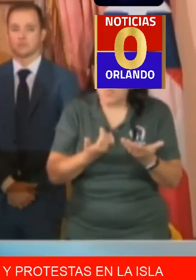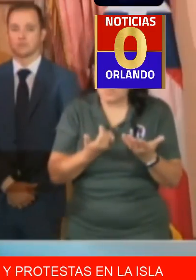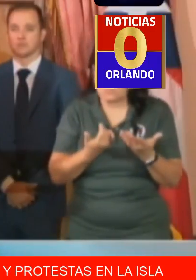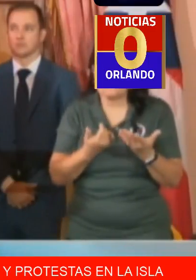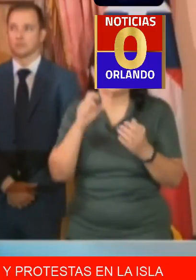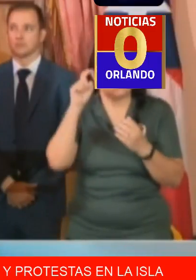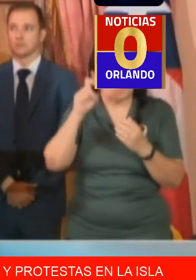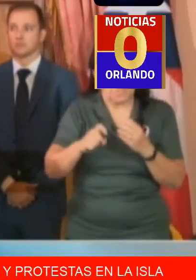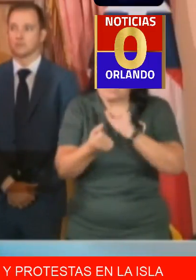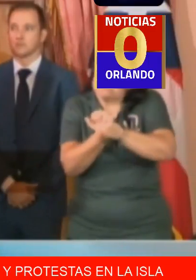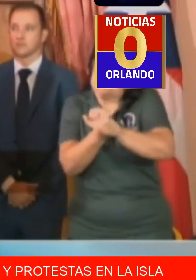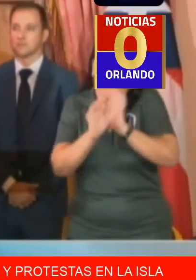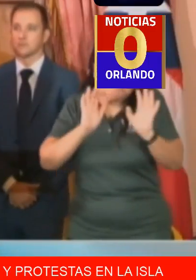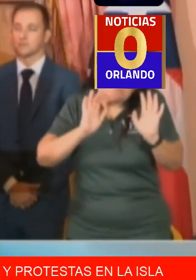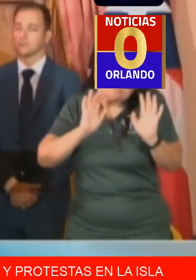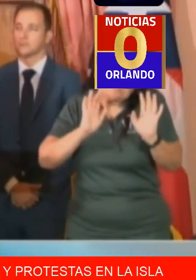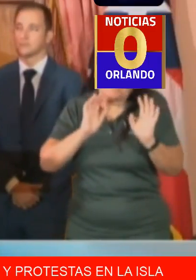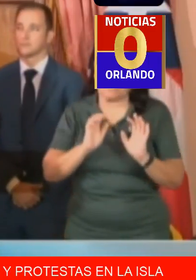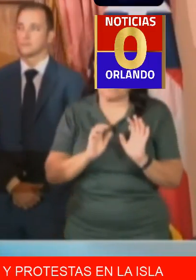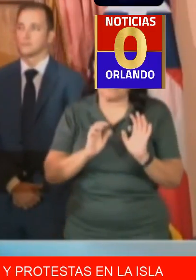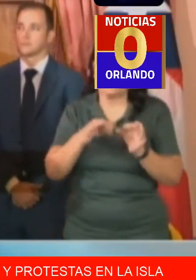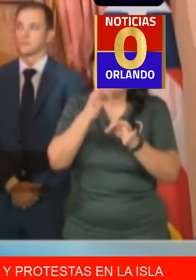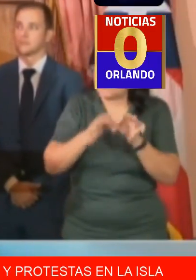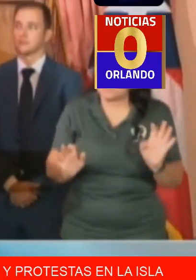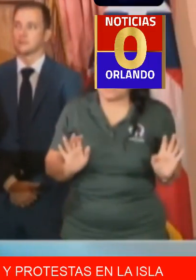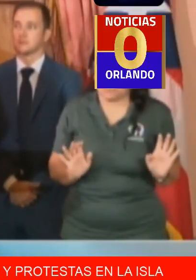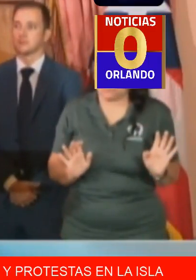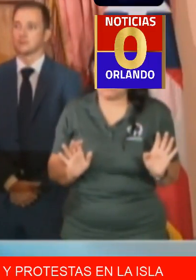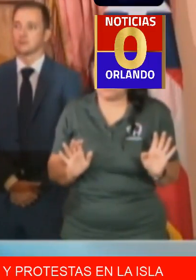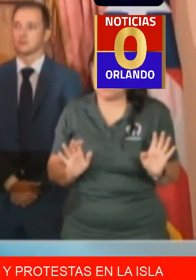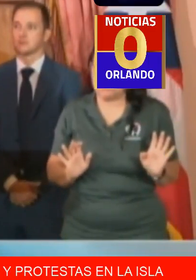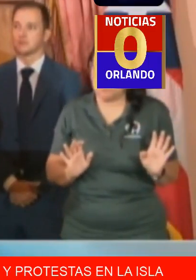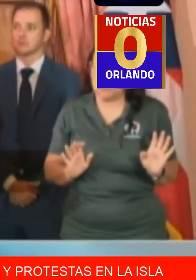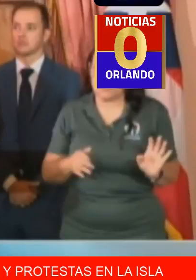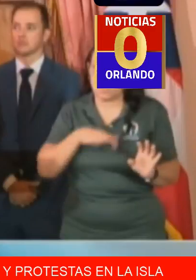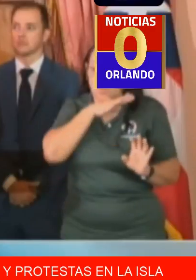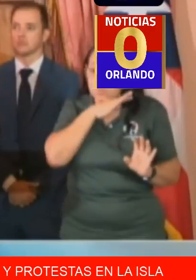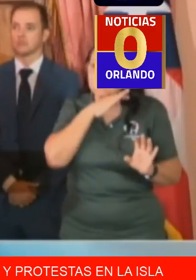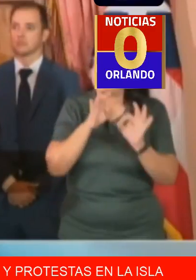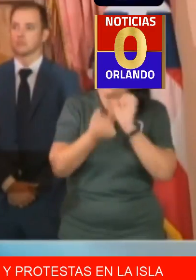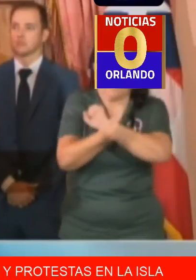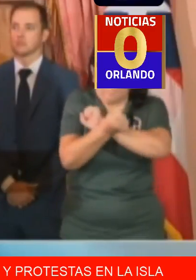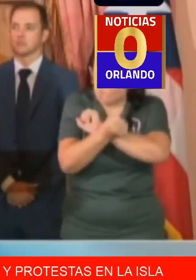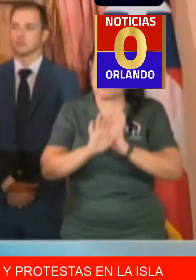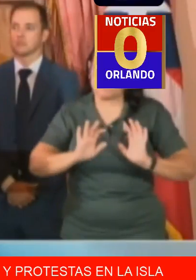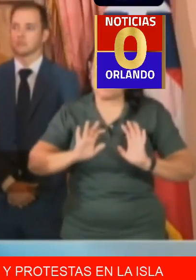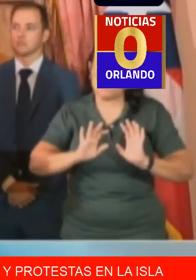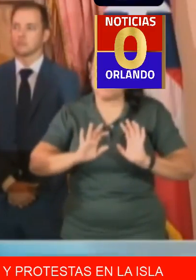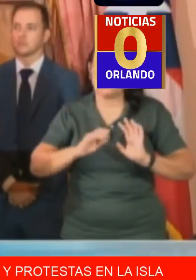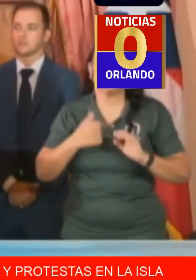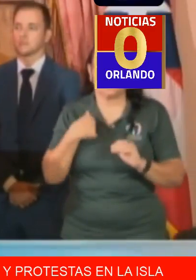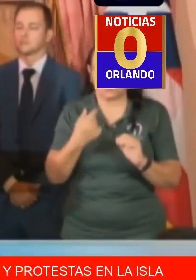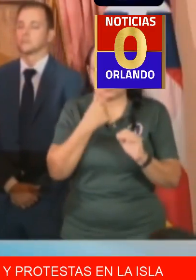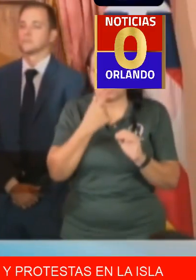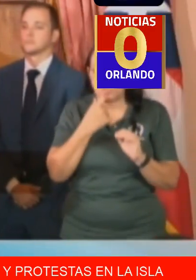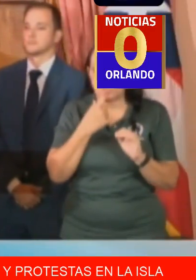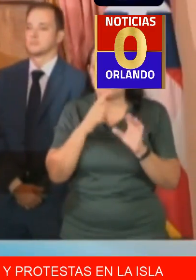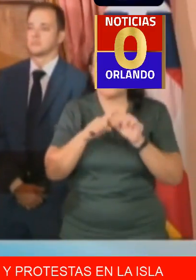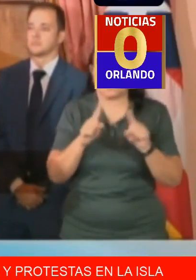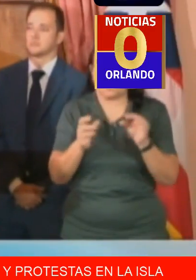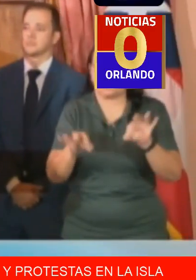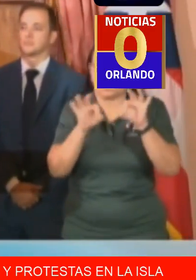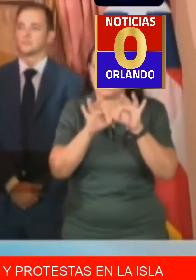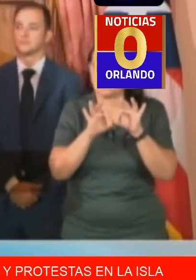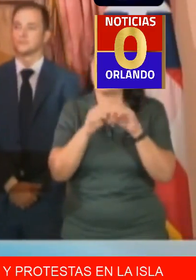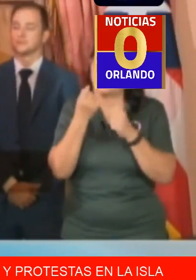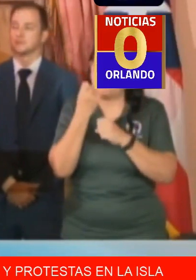condena. Así de sencillo. Esto, yo lo repito, pero es importante internalizar esto.